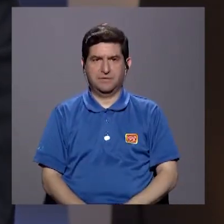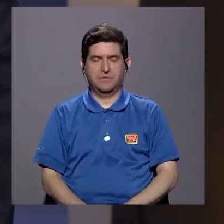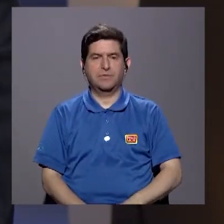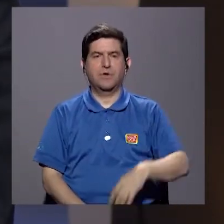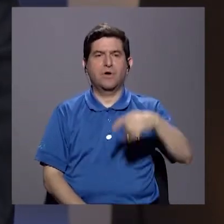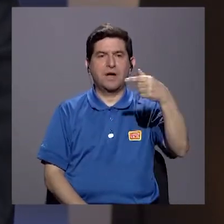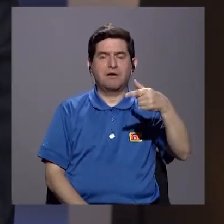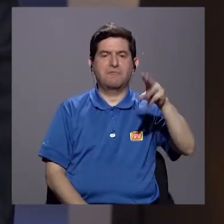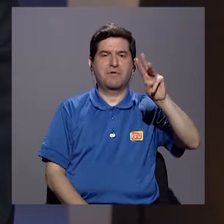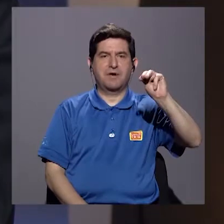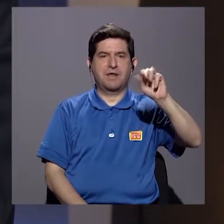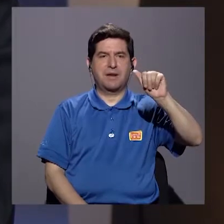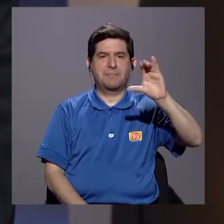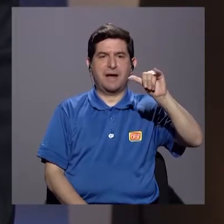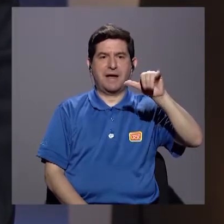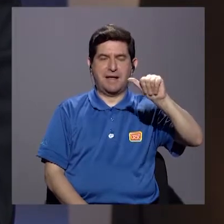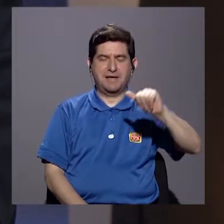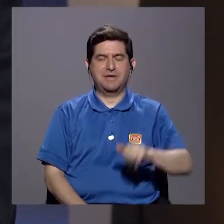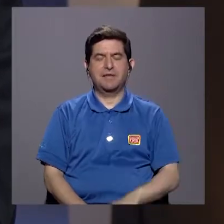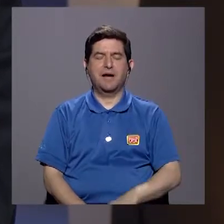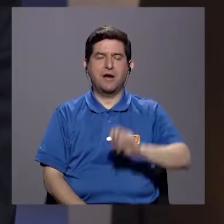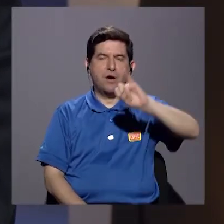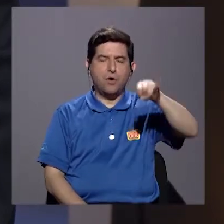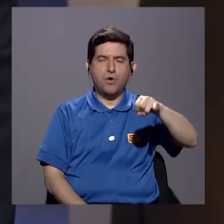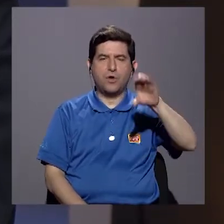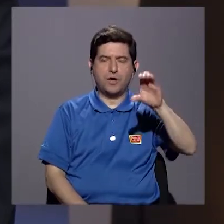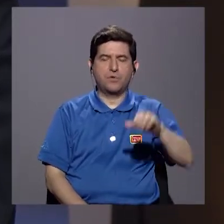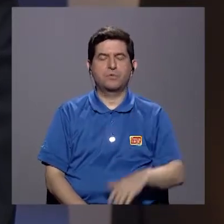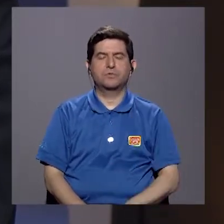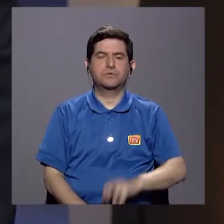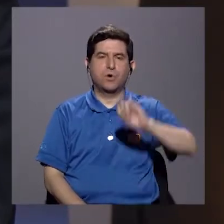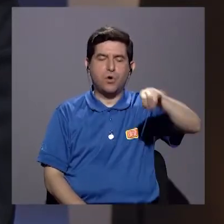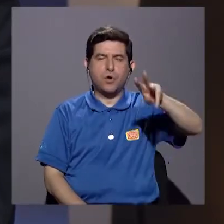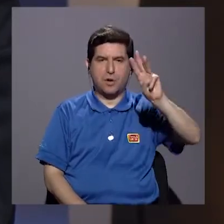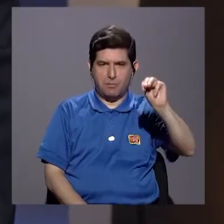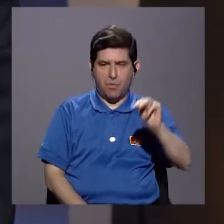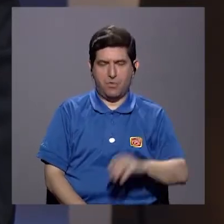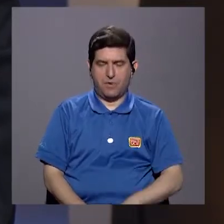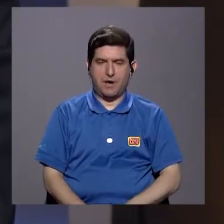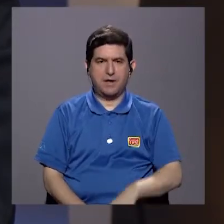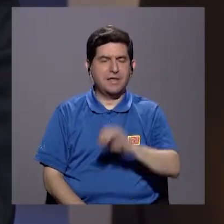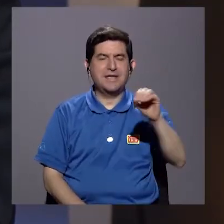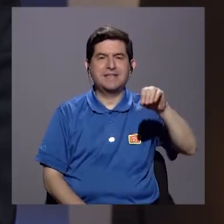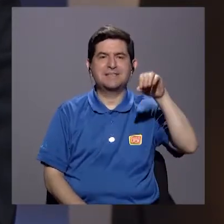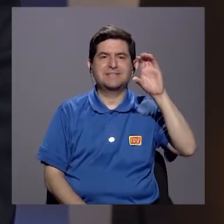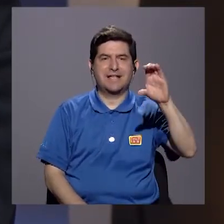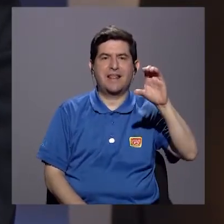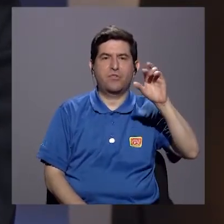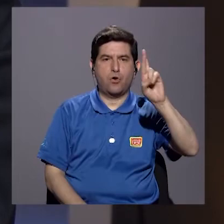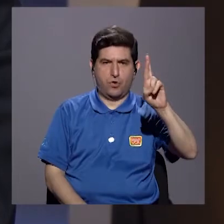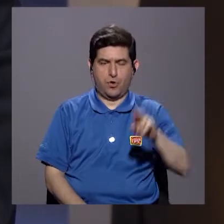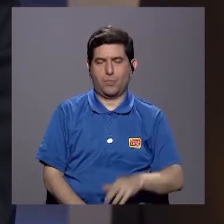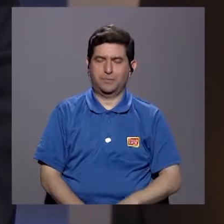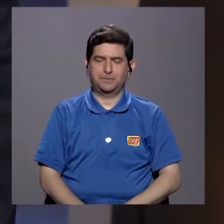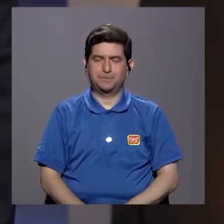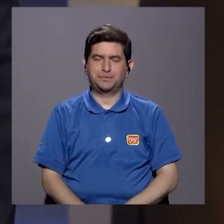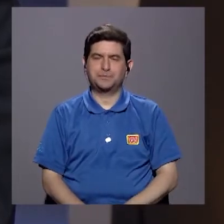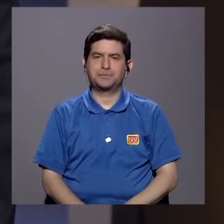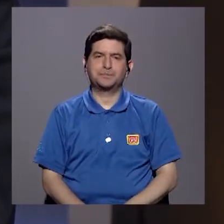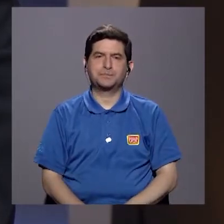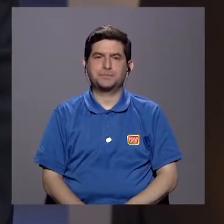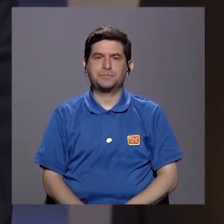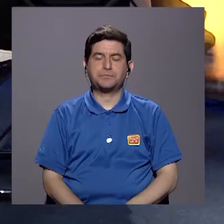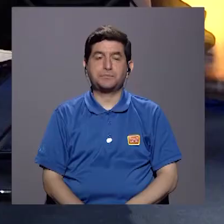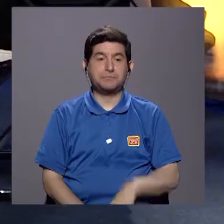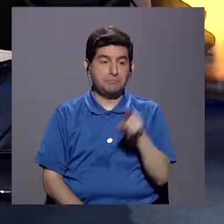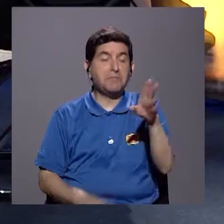estaba Gabriel Macaya, Alejandro Cruz, Jorge Mora y Celedonio Ramírez de la